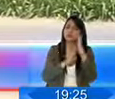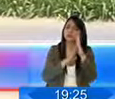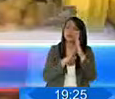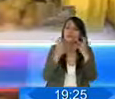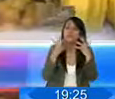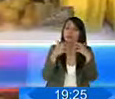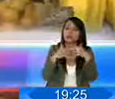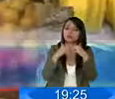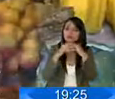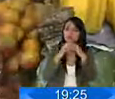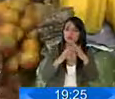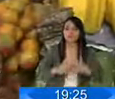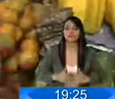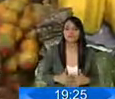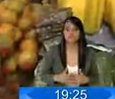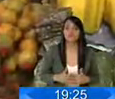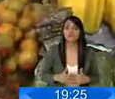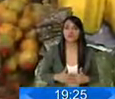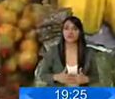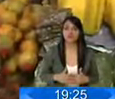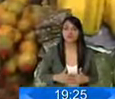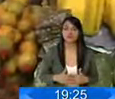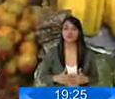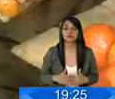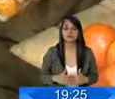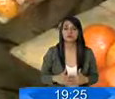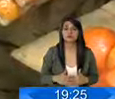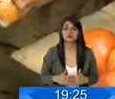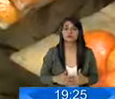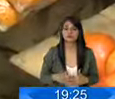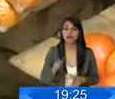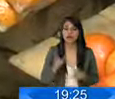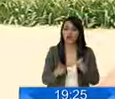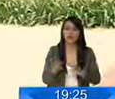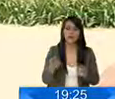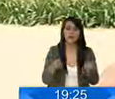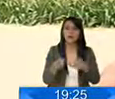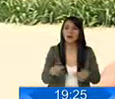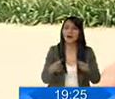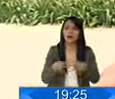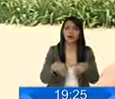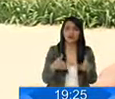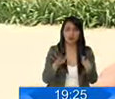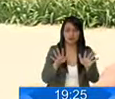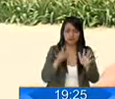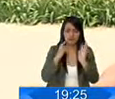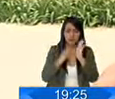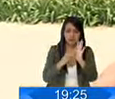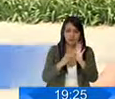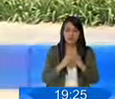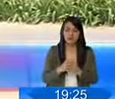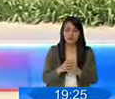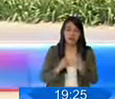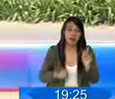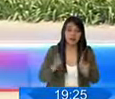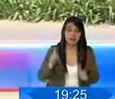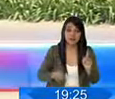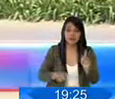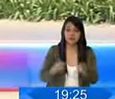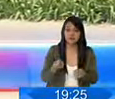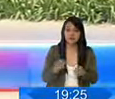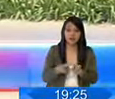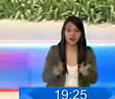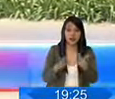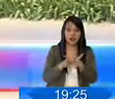recesión. Destaca que ha influenciado el sinceramiento de precios. Pero también hemos tenido situaciones en las que los